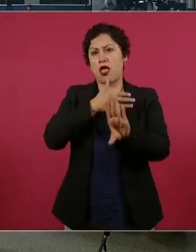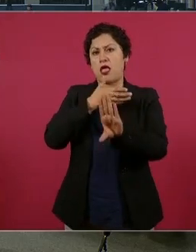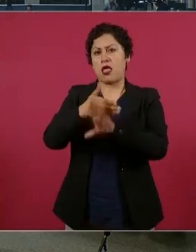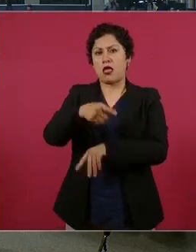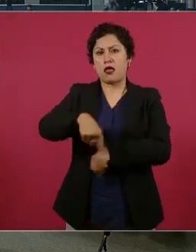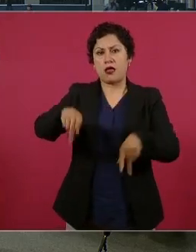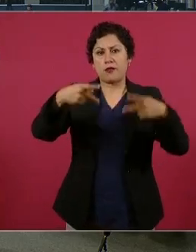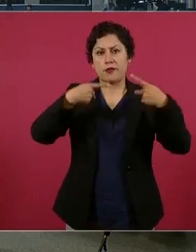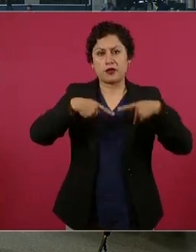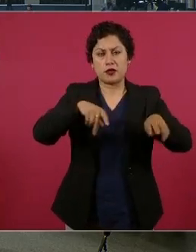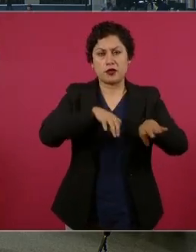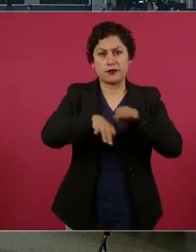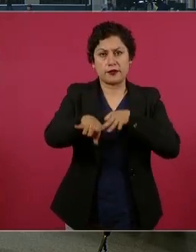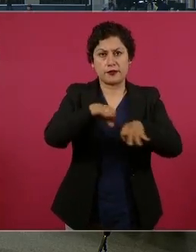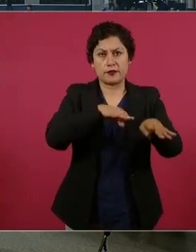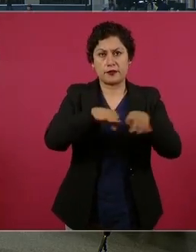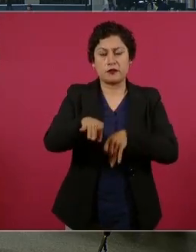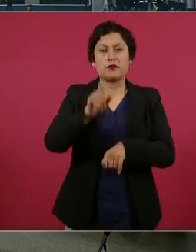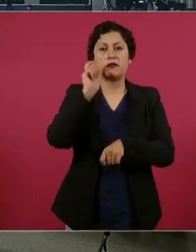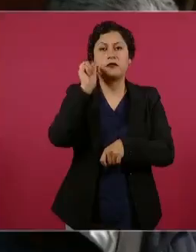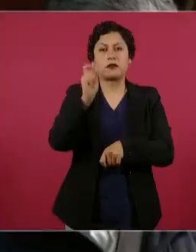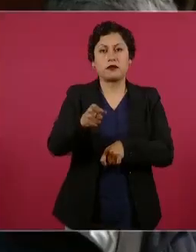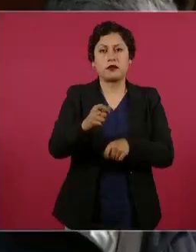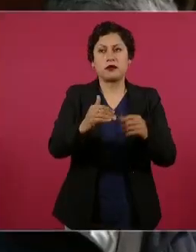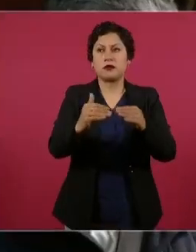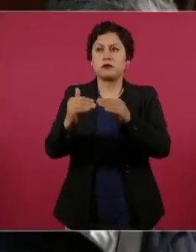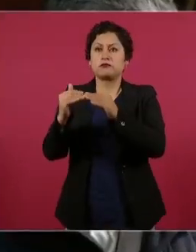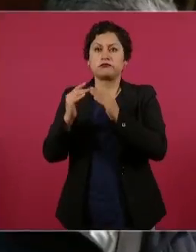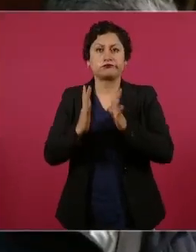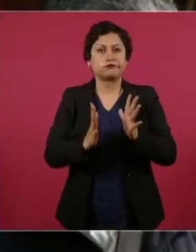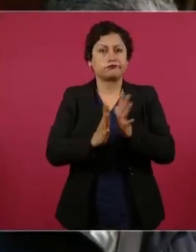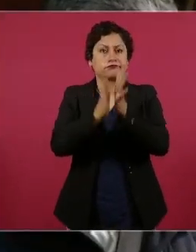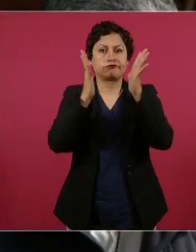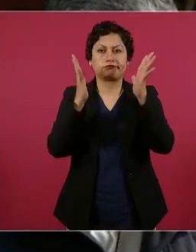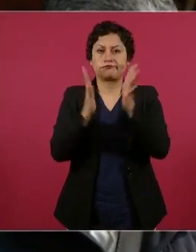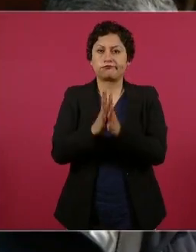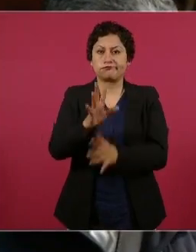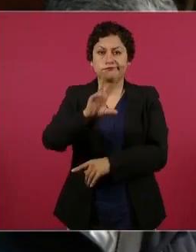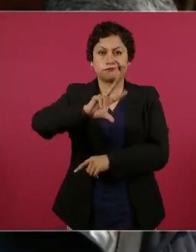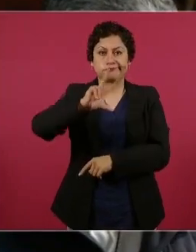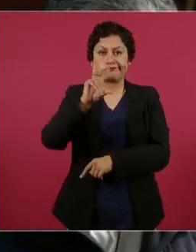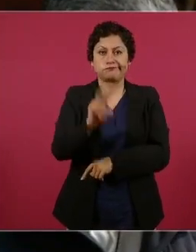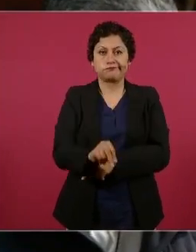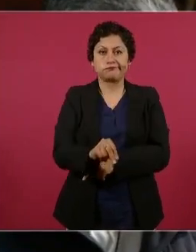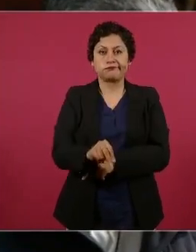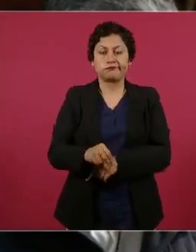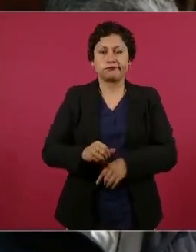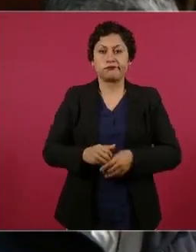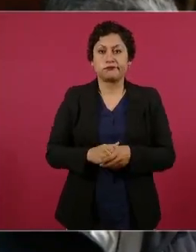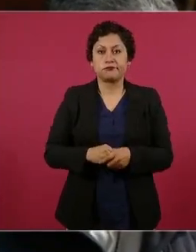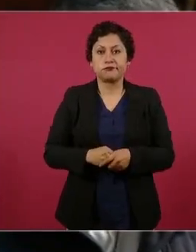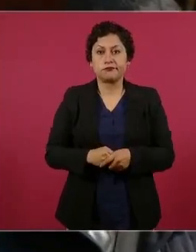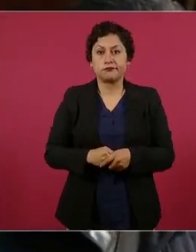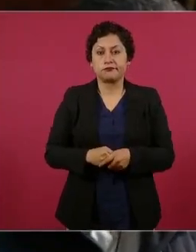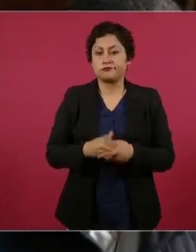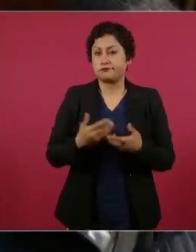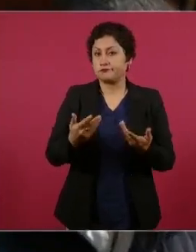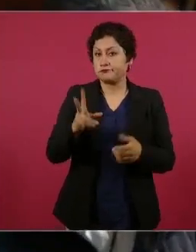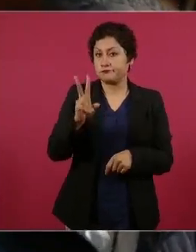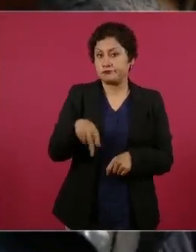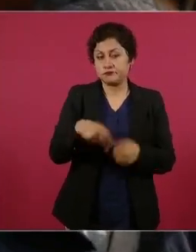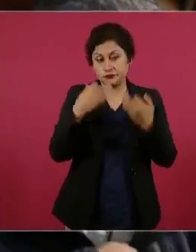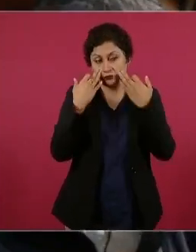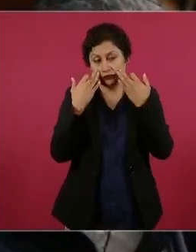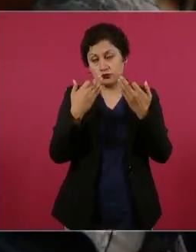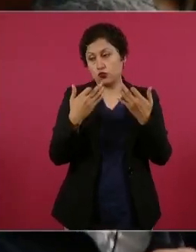con acciones antidemocráticas que no dejaron, que dejaron mucho que